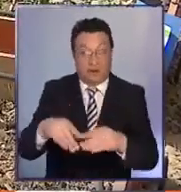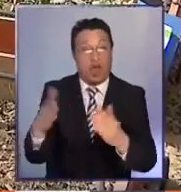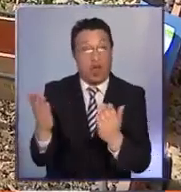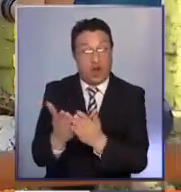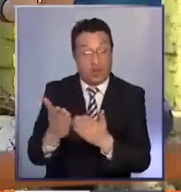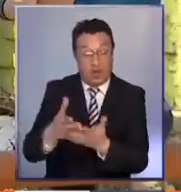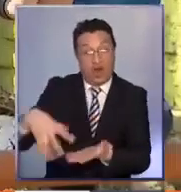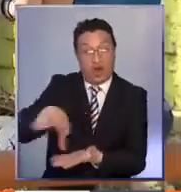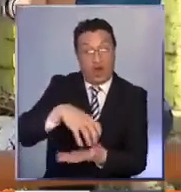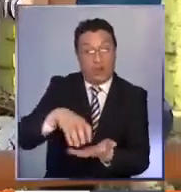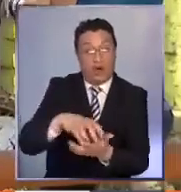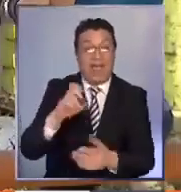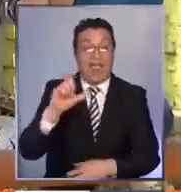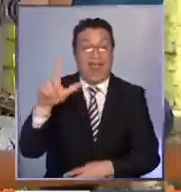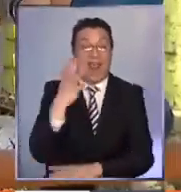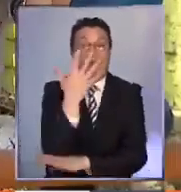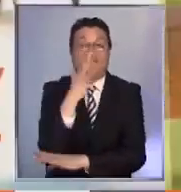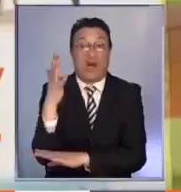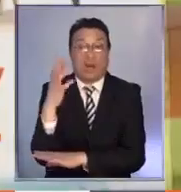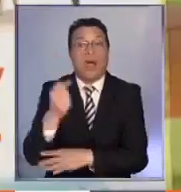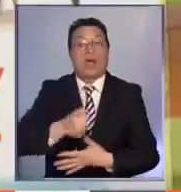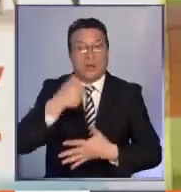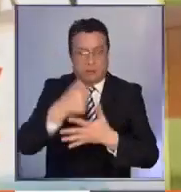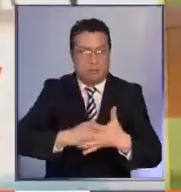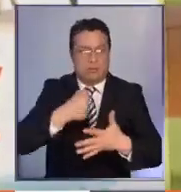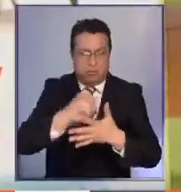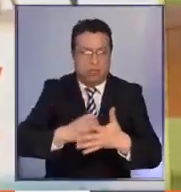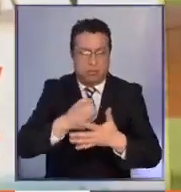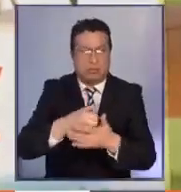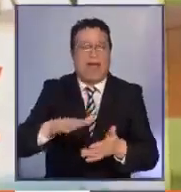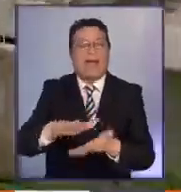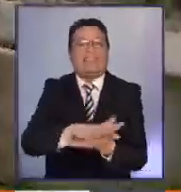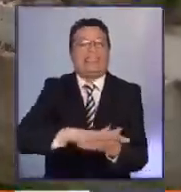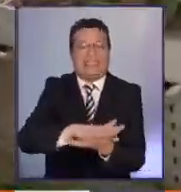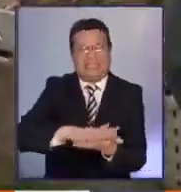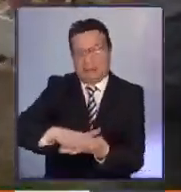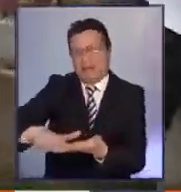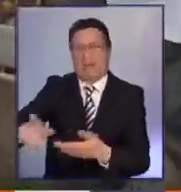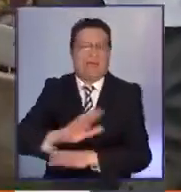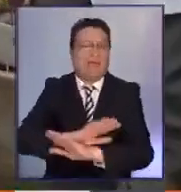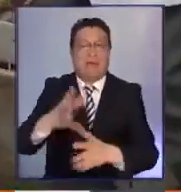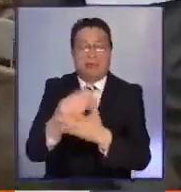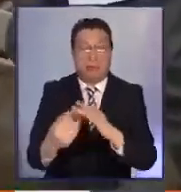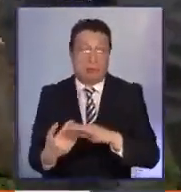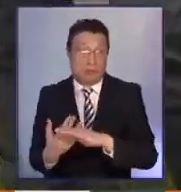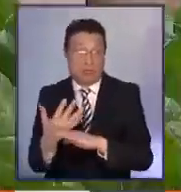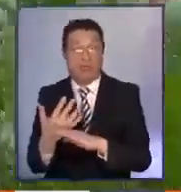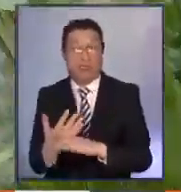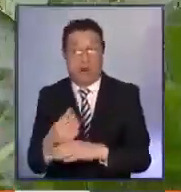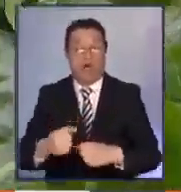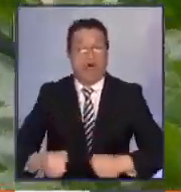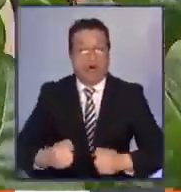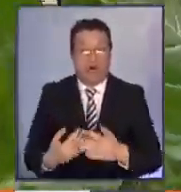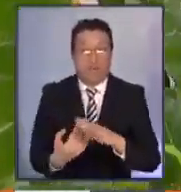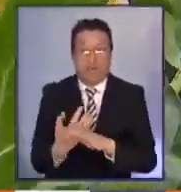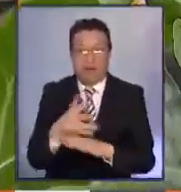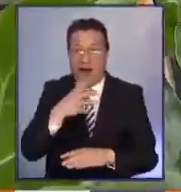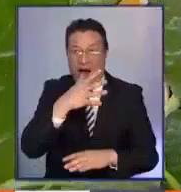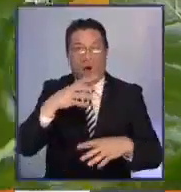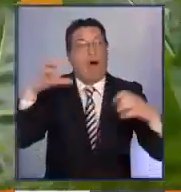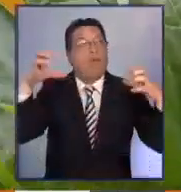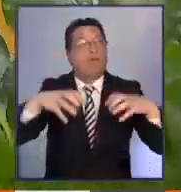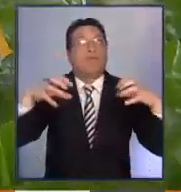de la comuna de El Bosque que luchan por ganarle un espacio al cemento. Acá las verduras crecen fuertes gracias al agua de lluvia